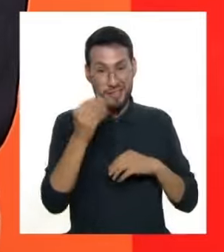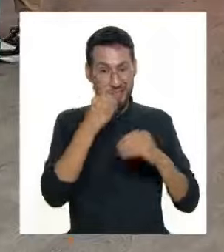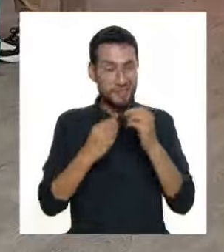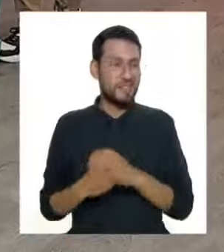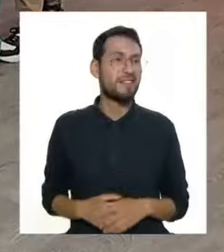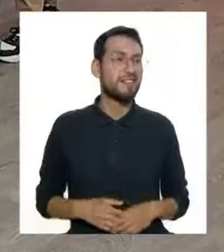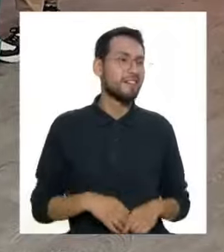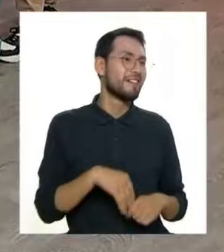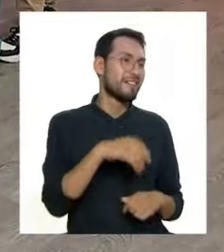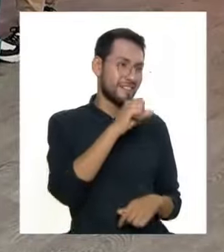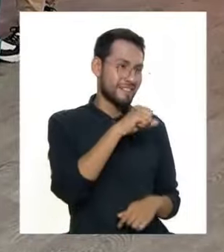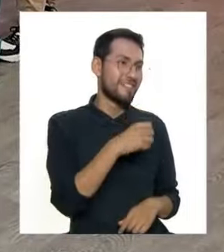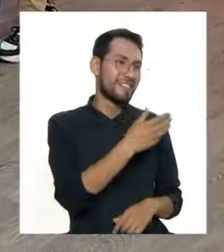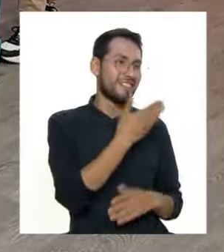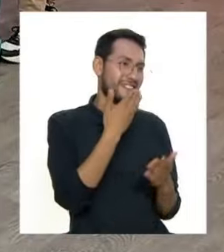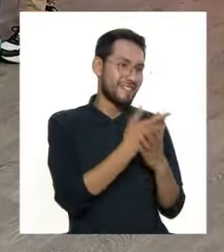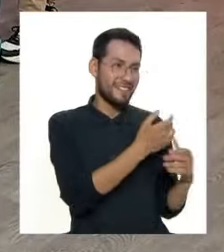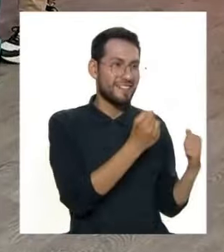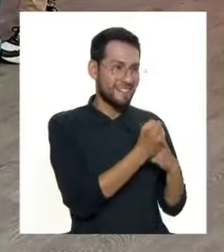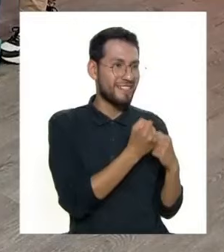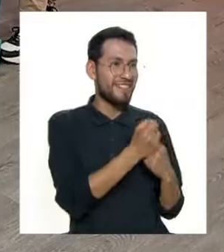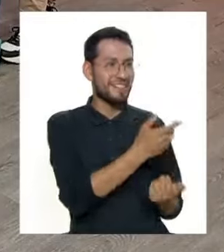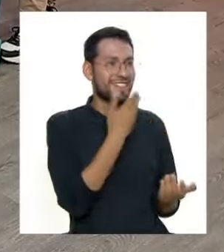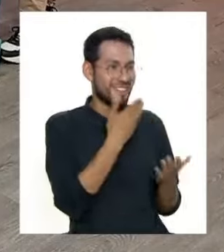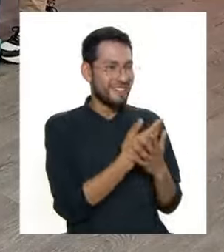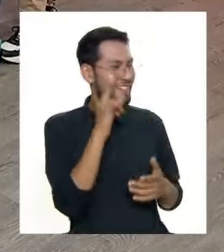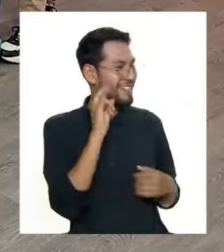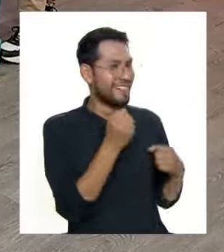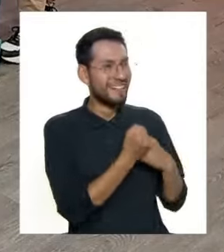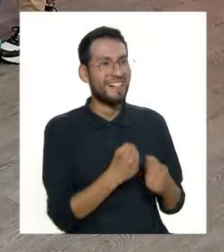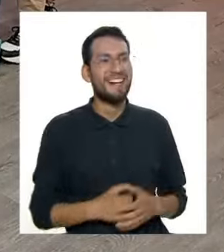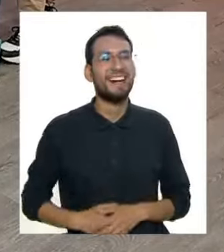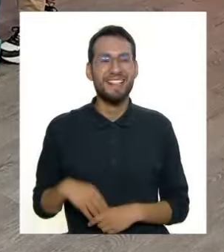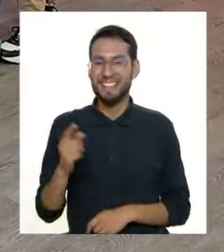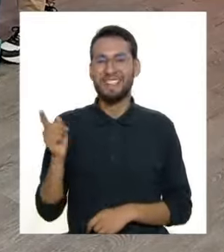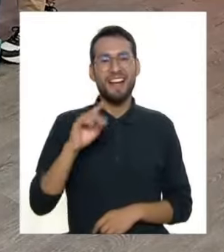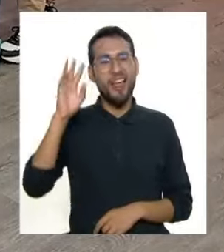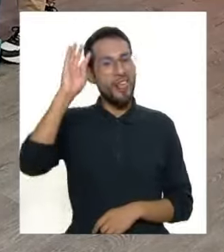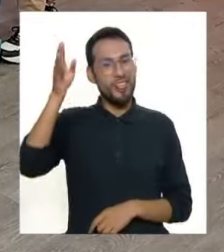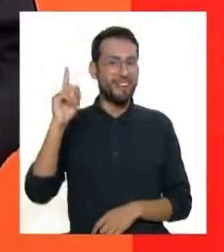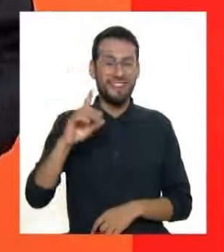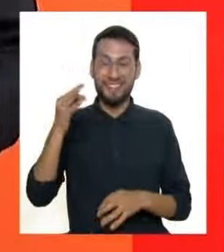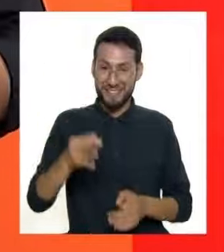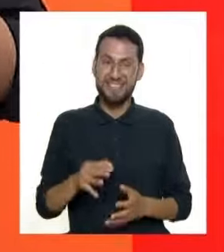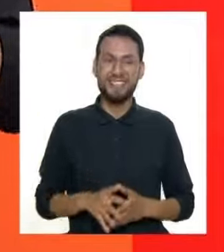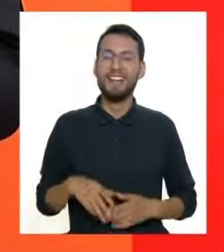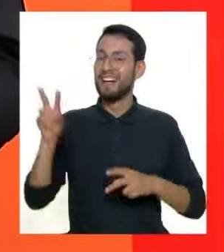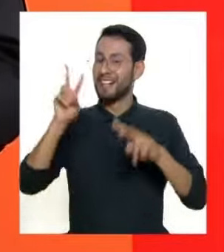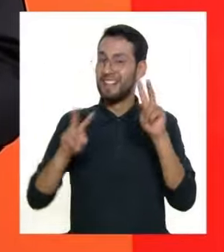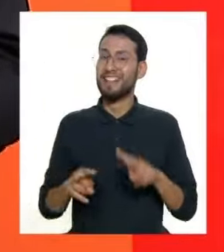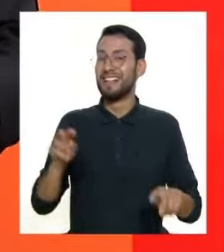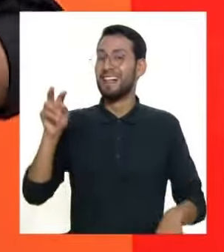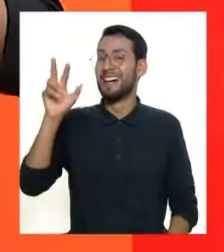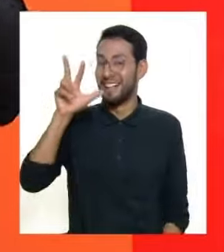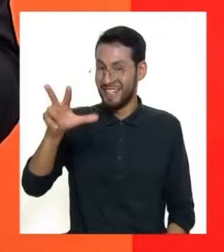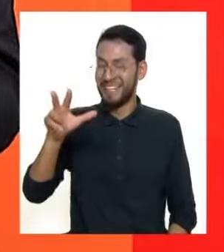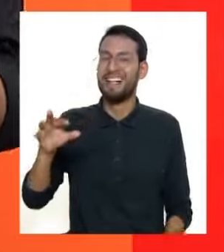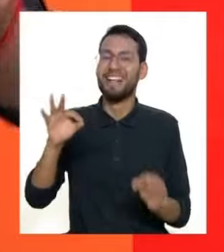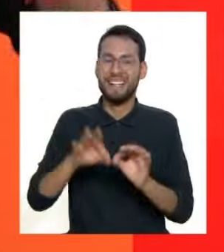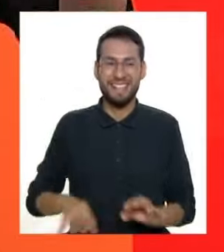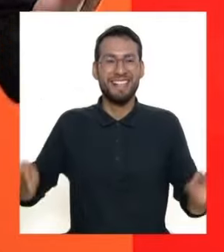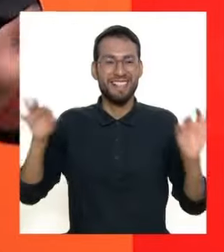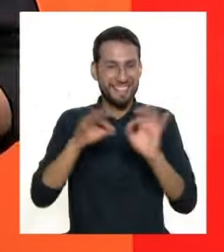verdad. Gracias por el apoyo. No es que estás diciendo de paporreta. Lo más importante es que la vitamina 3 es